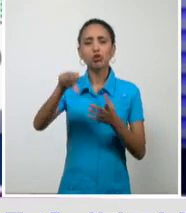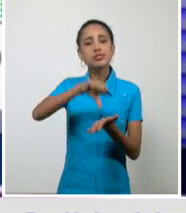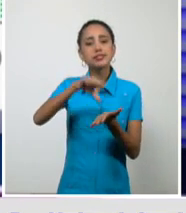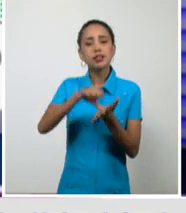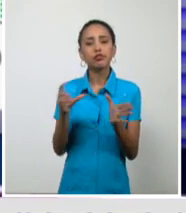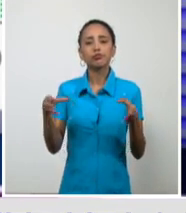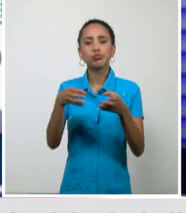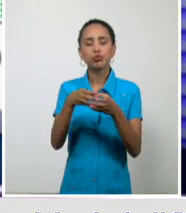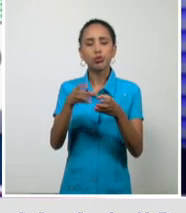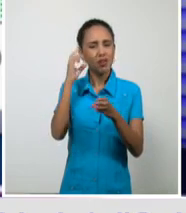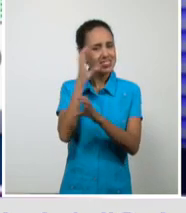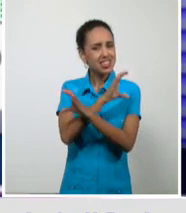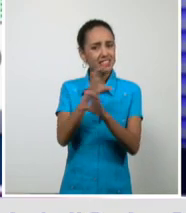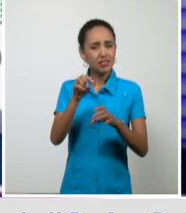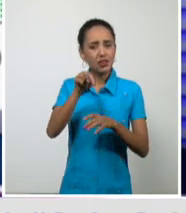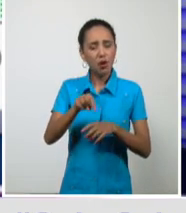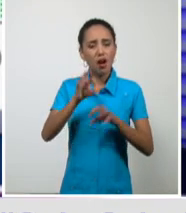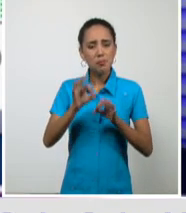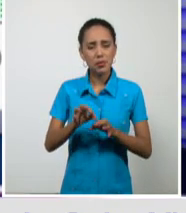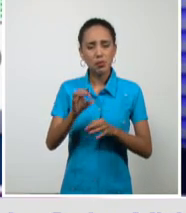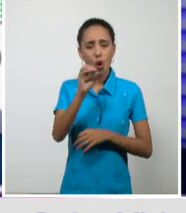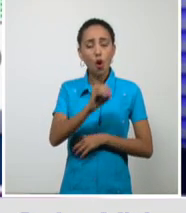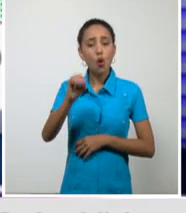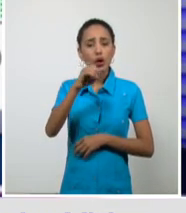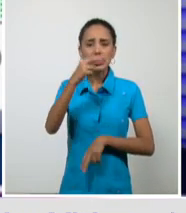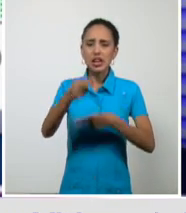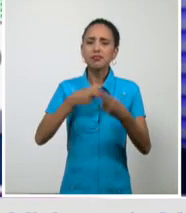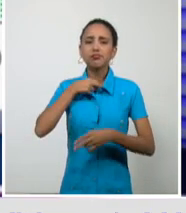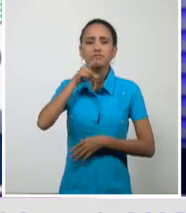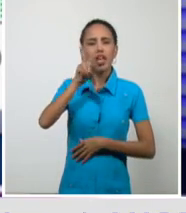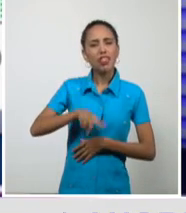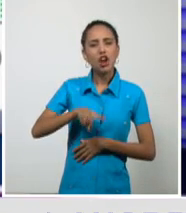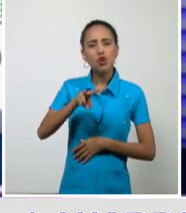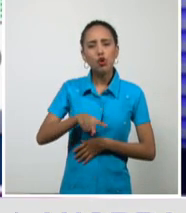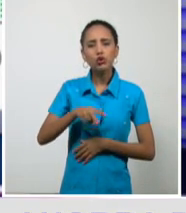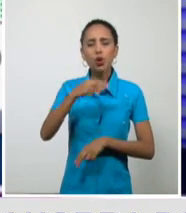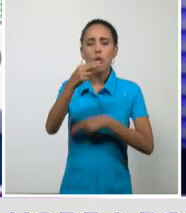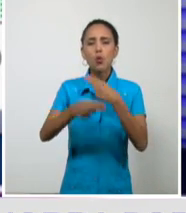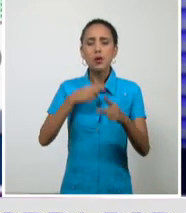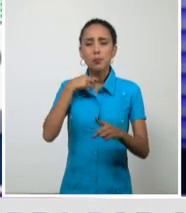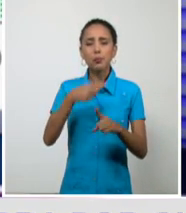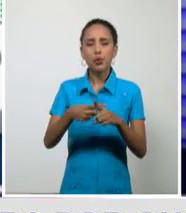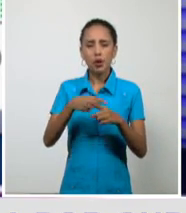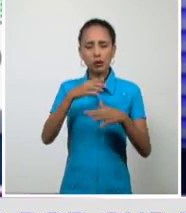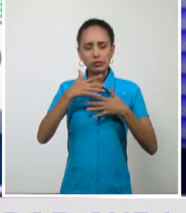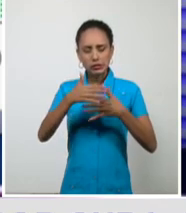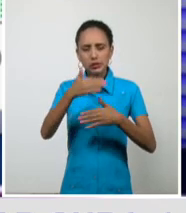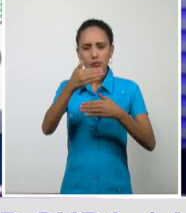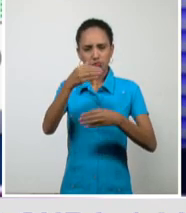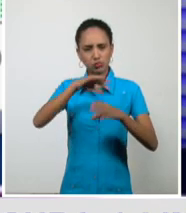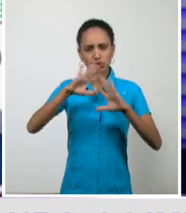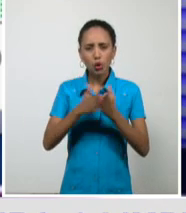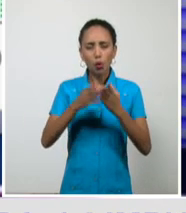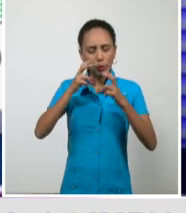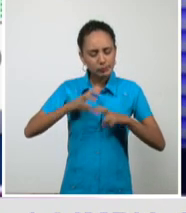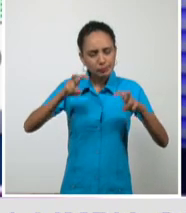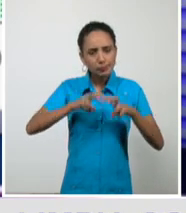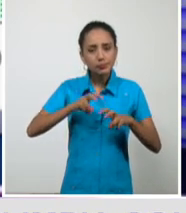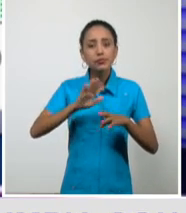del Oeste que están desarrollando kit diagnósticos o que están procesando muestras en materia para que puedan realizar